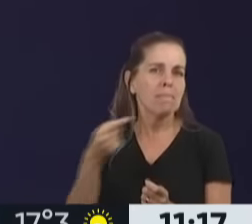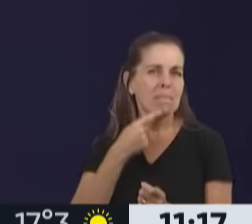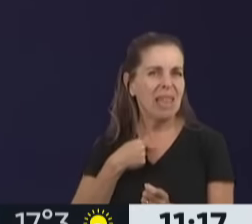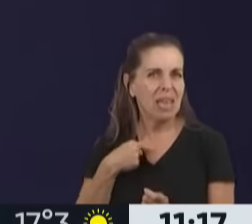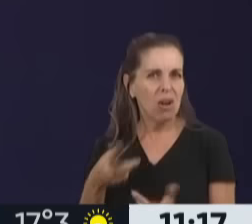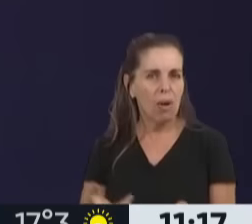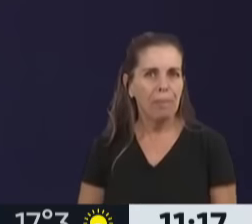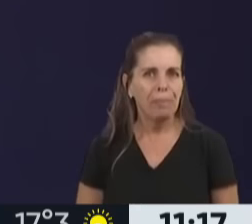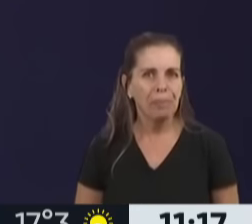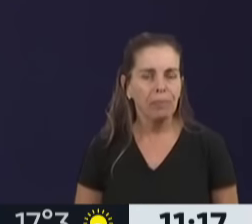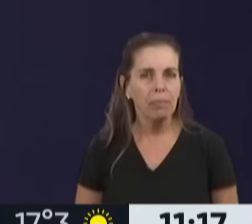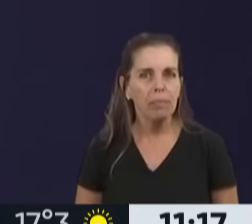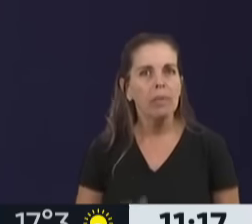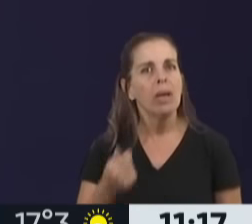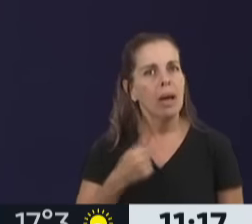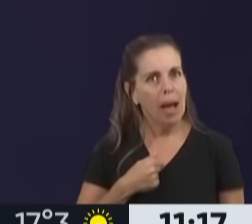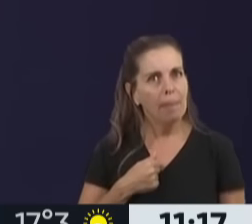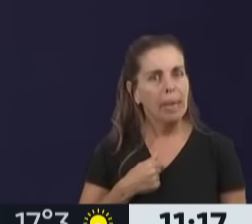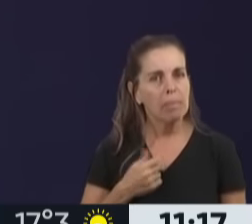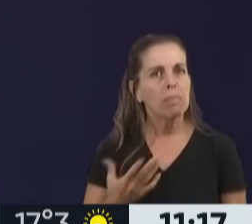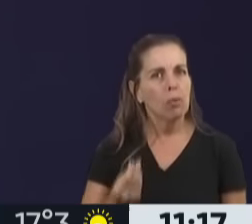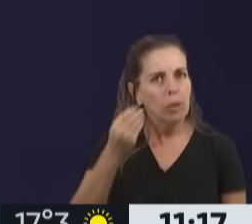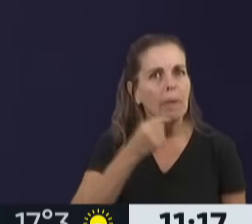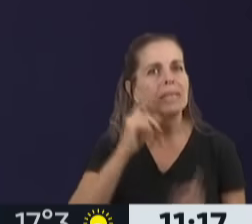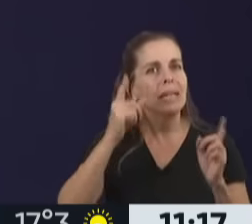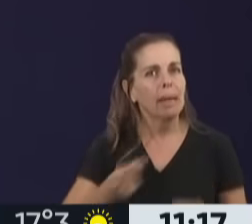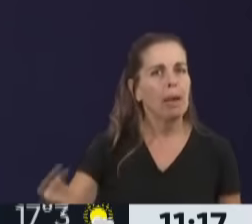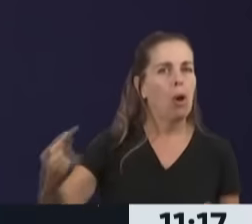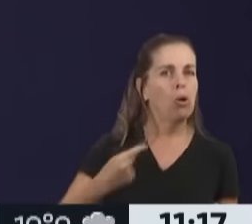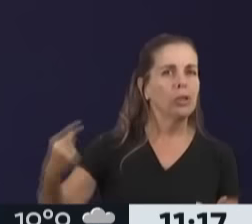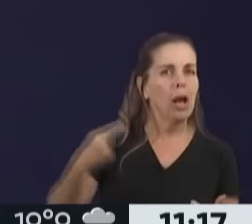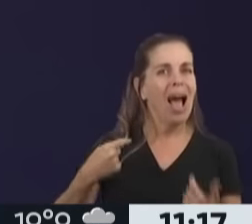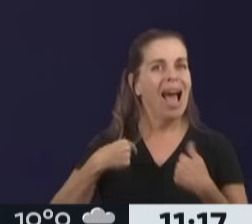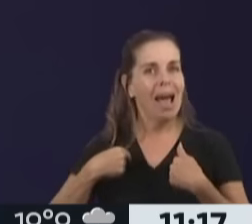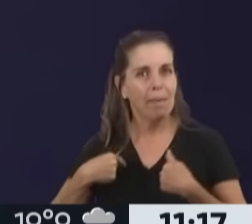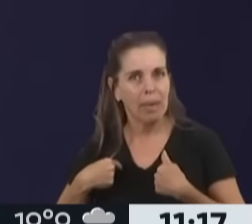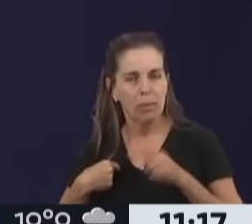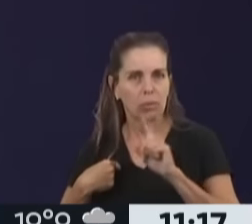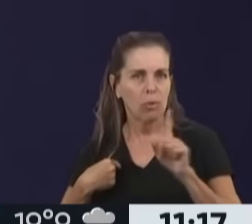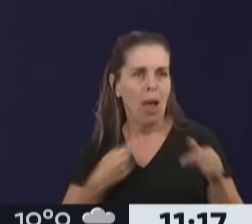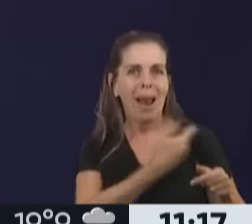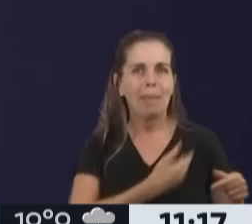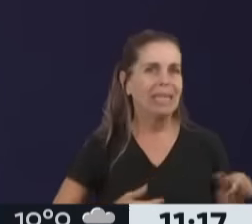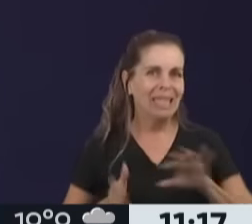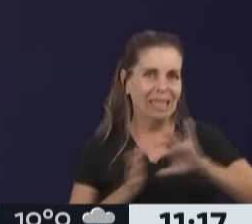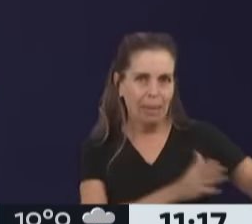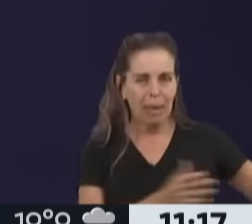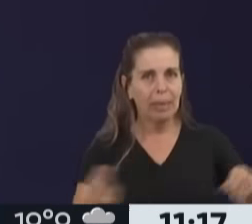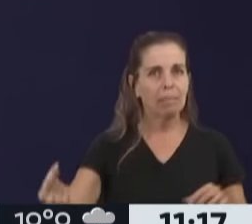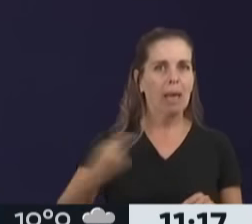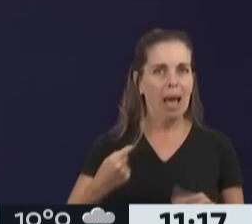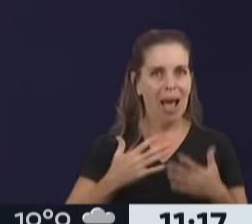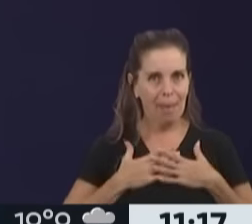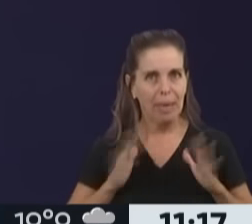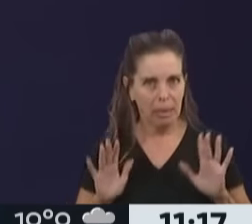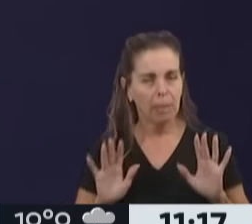también incluso a mí de manera muy injusta ya no solo con el presidente sino a mí de manera muy injusta y está bien que no lo